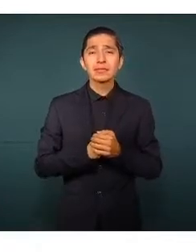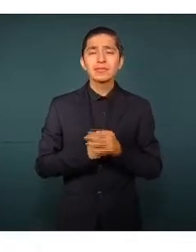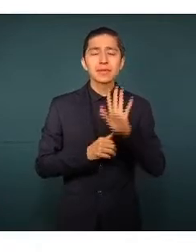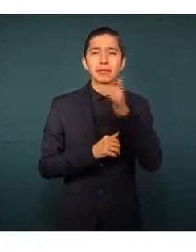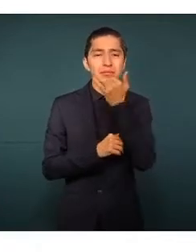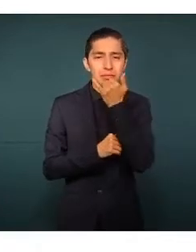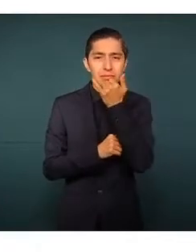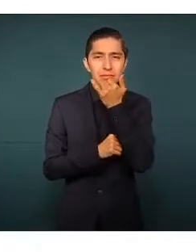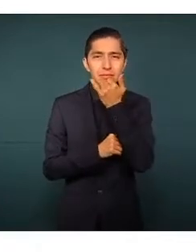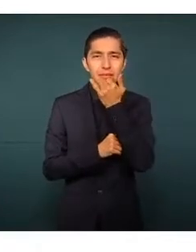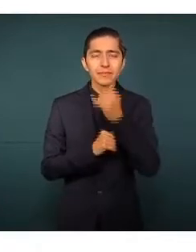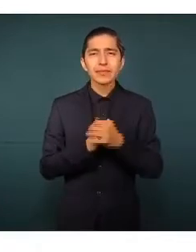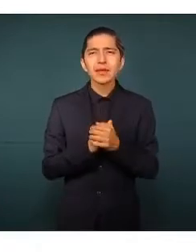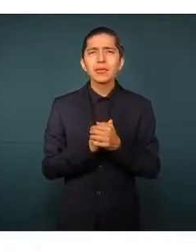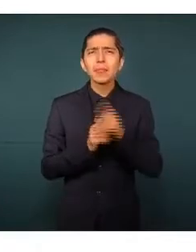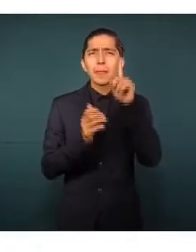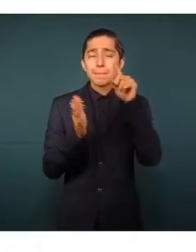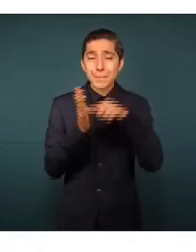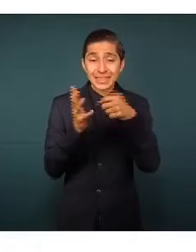perdón,